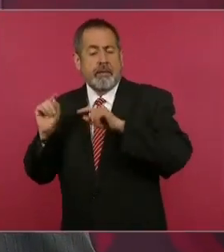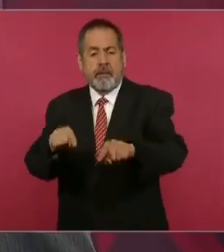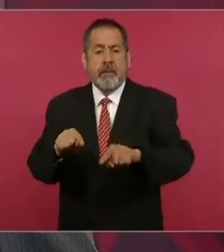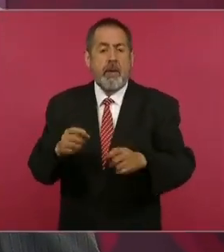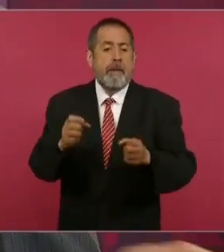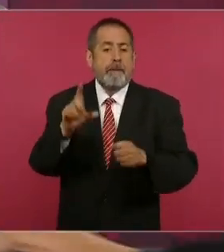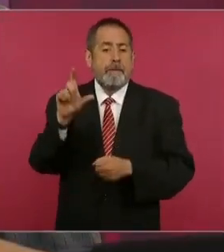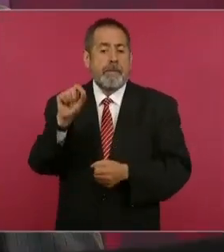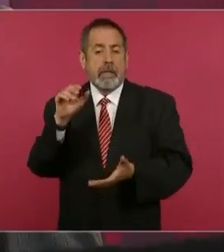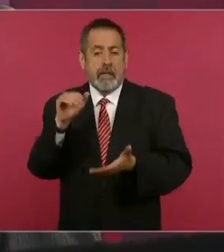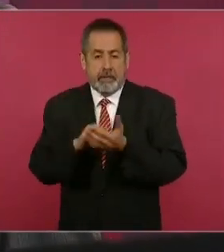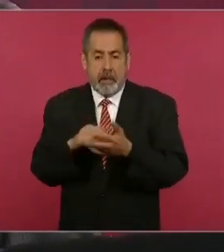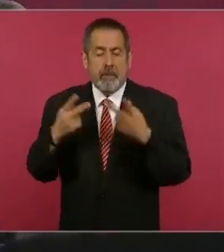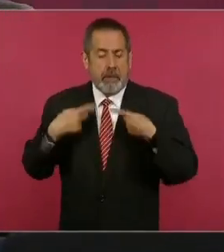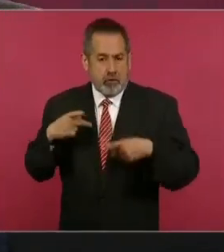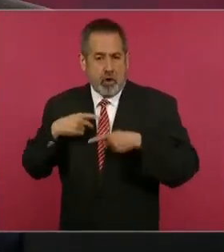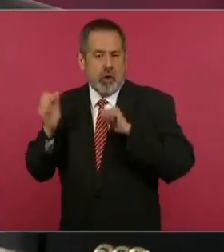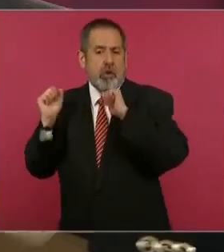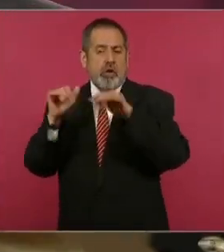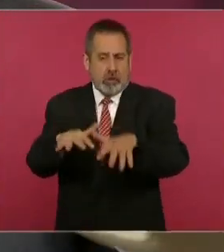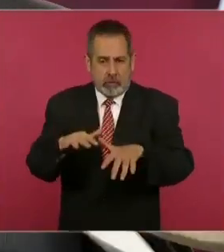elementos que están